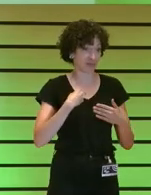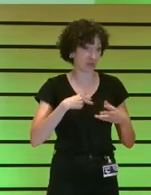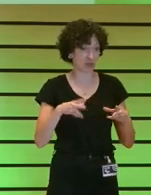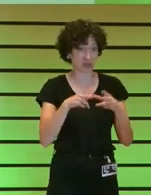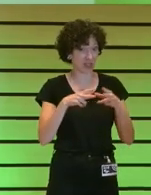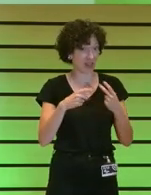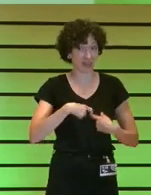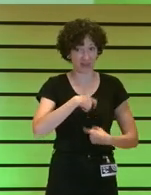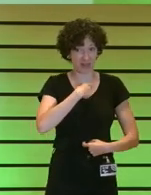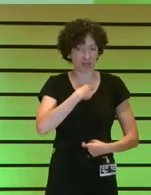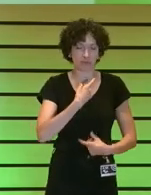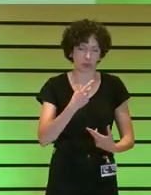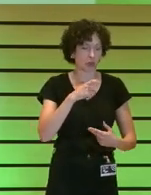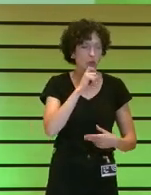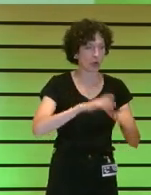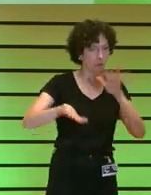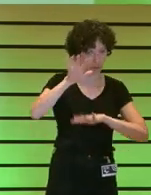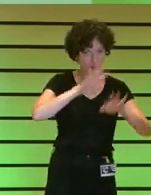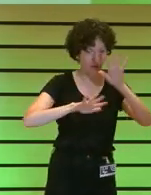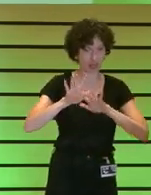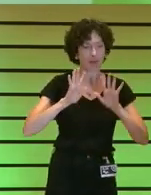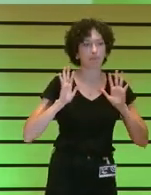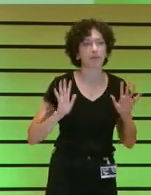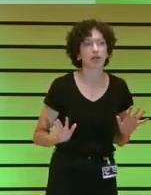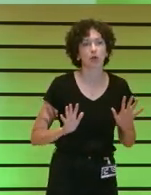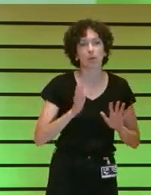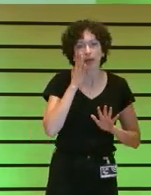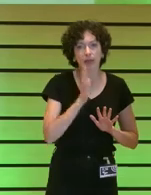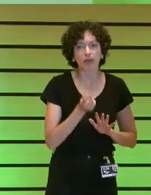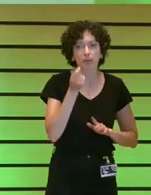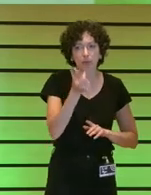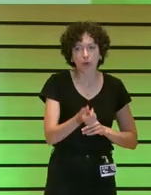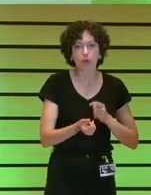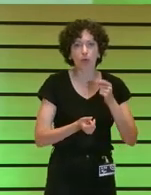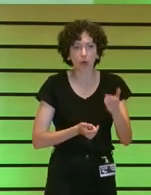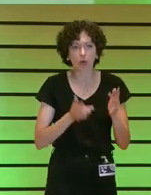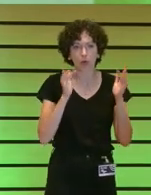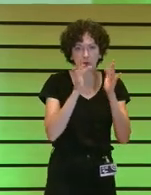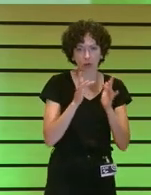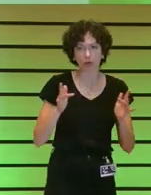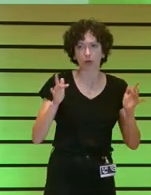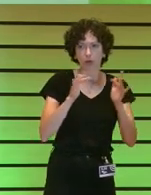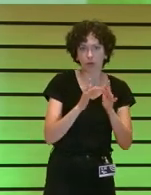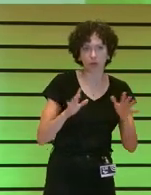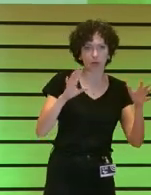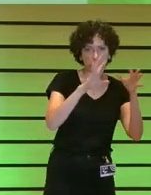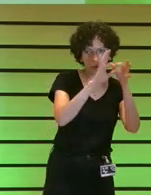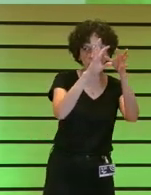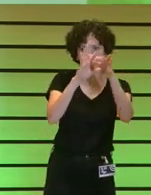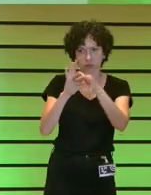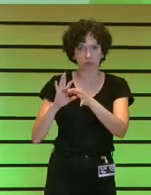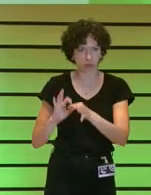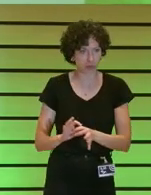como todas yo creo que en estas cuestiones poco a poco va tendiendo lazos no y se van hablando las organizaciones cada vez más